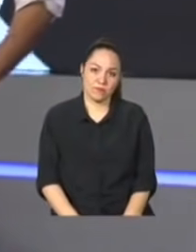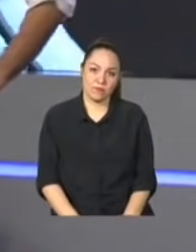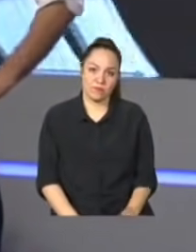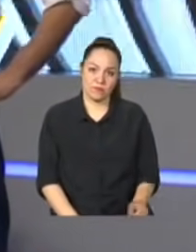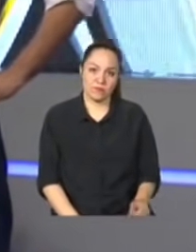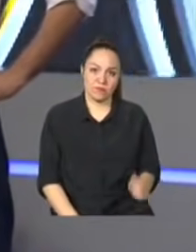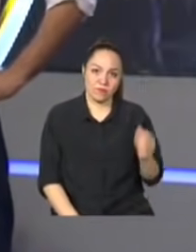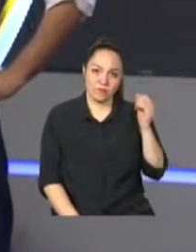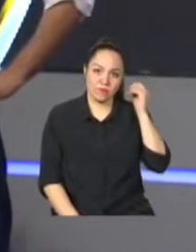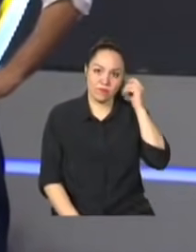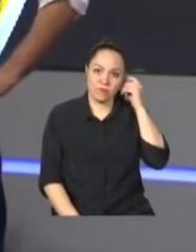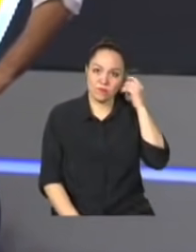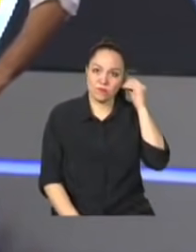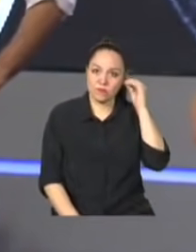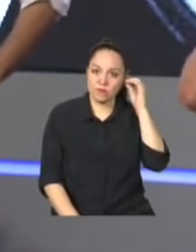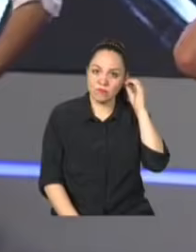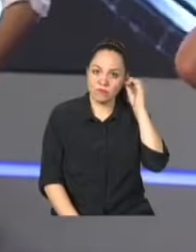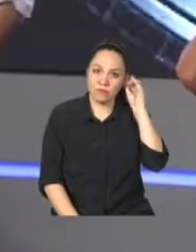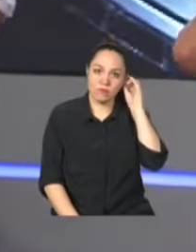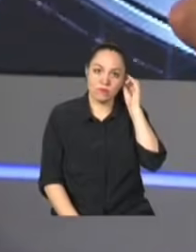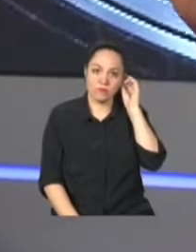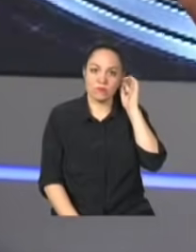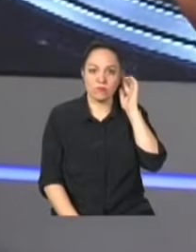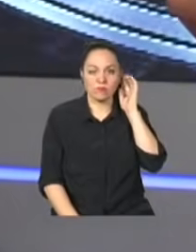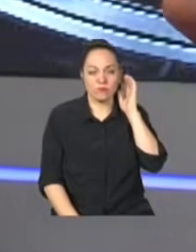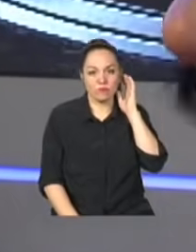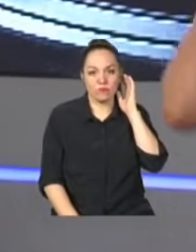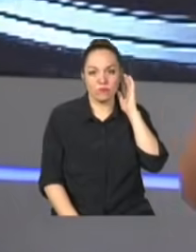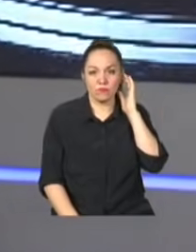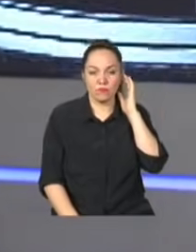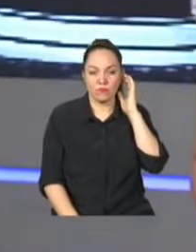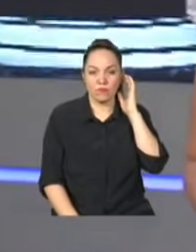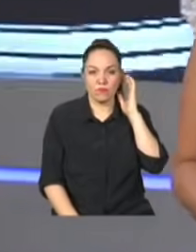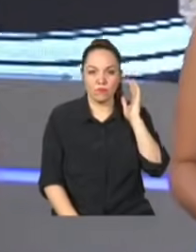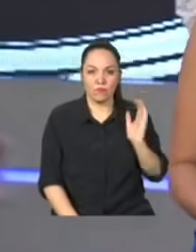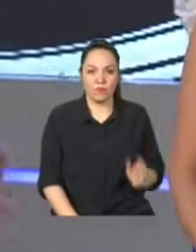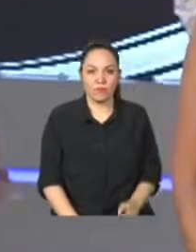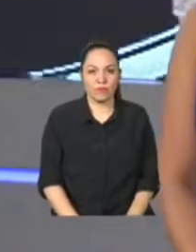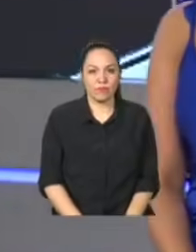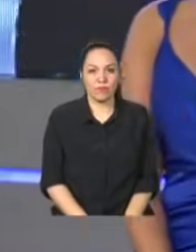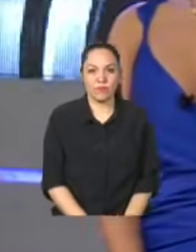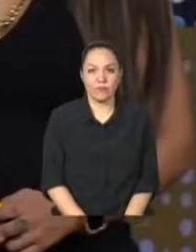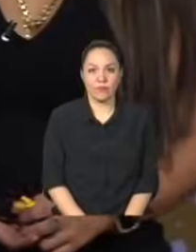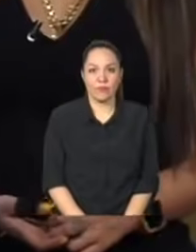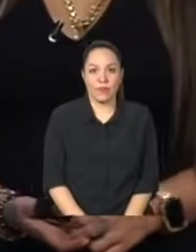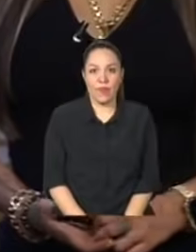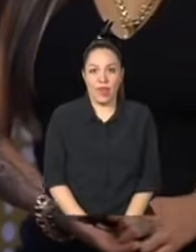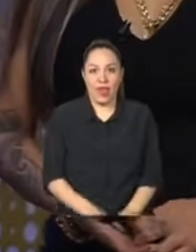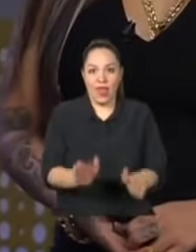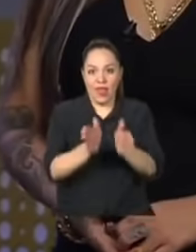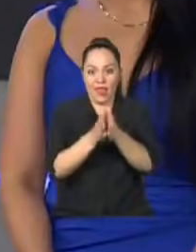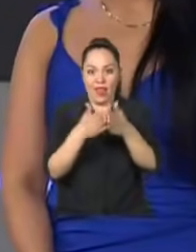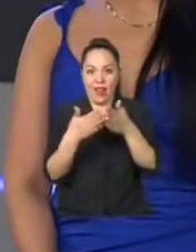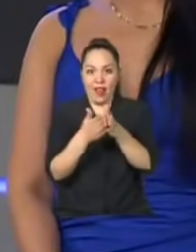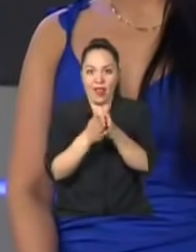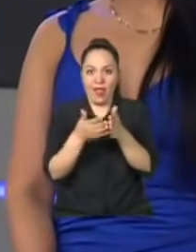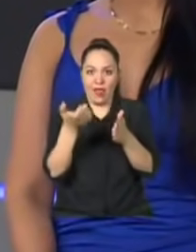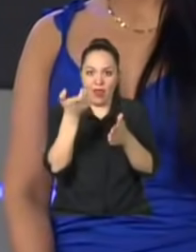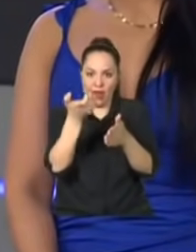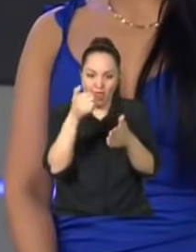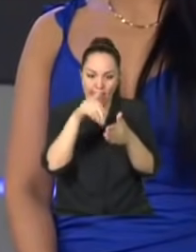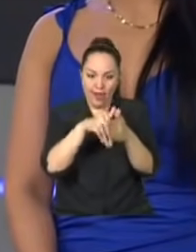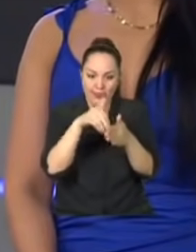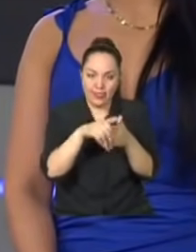foto cultural de familia, como padre de familia. Que sinceramente... En la cartera, ¿el teléfono qué? La